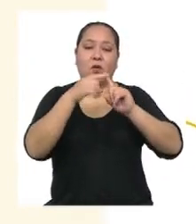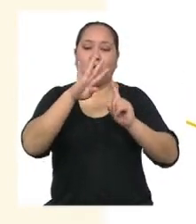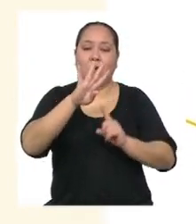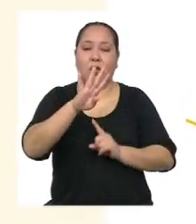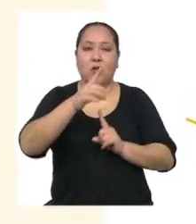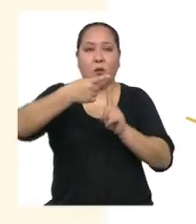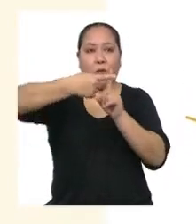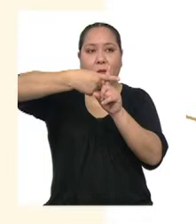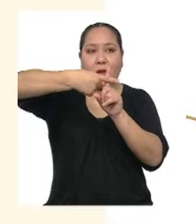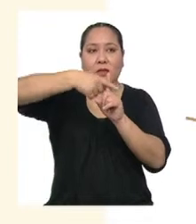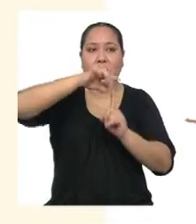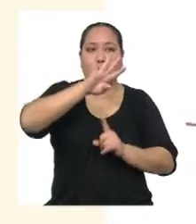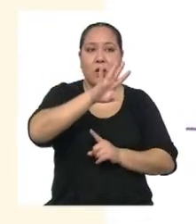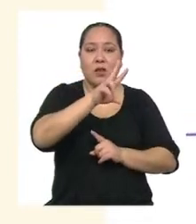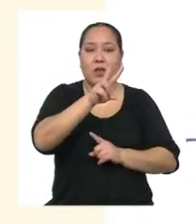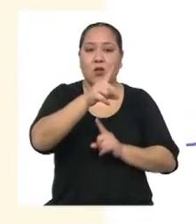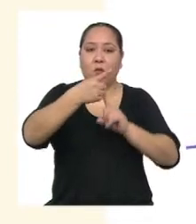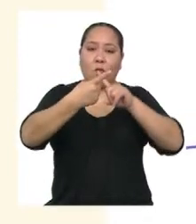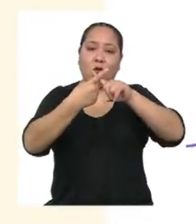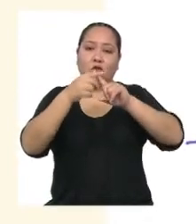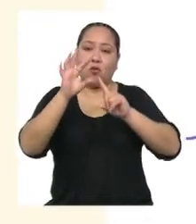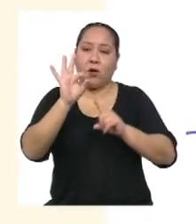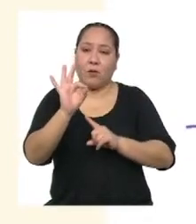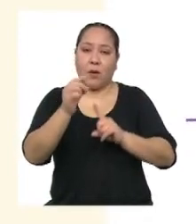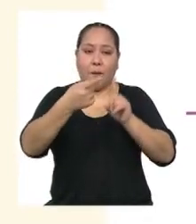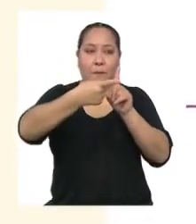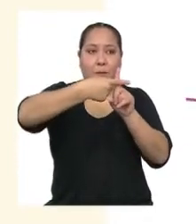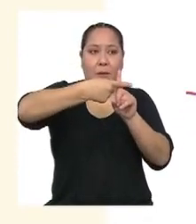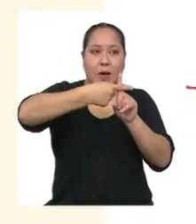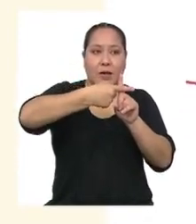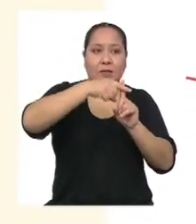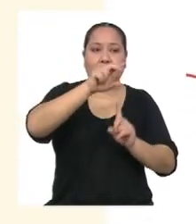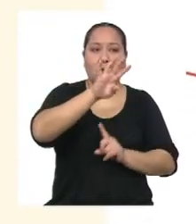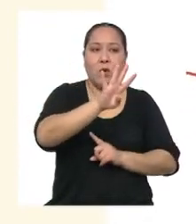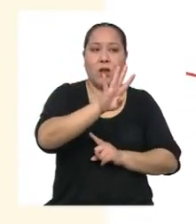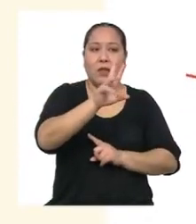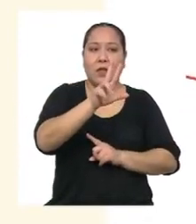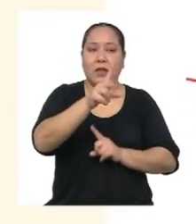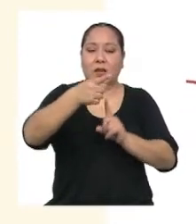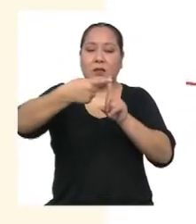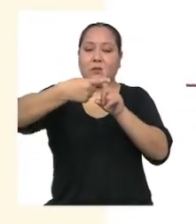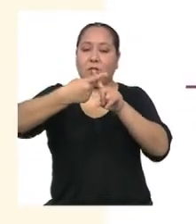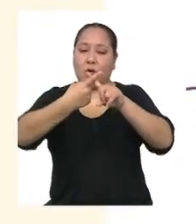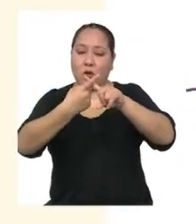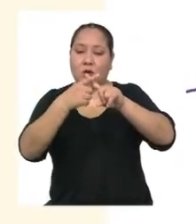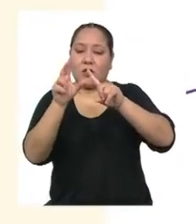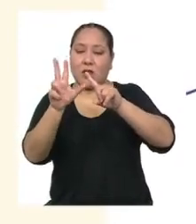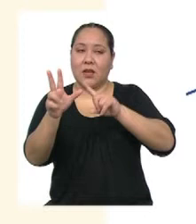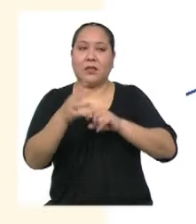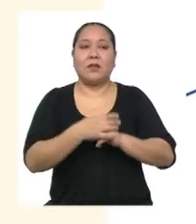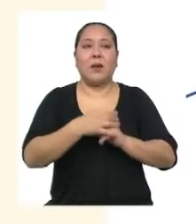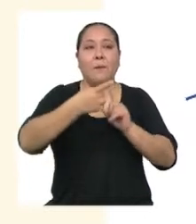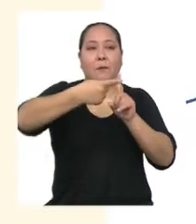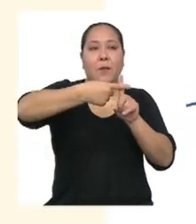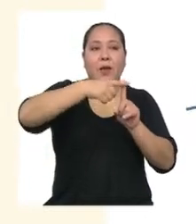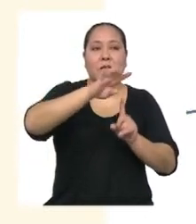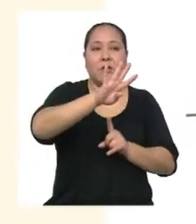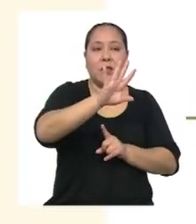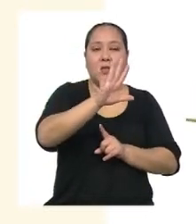por 4 más 42 por 9 más 43 por 3,